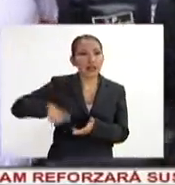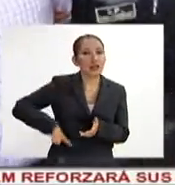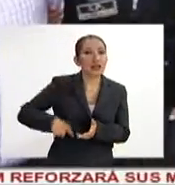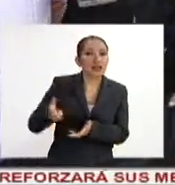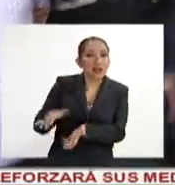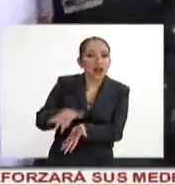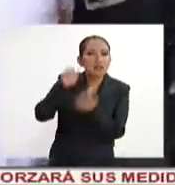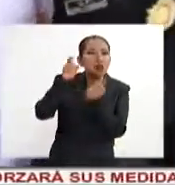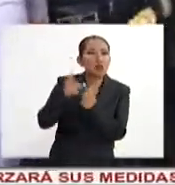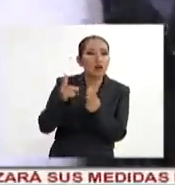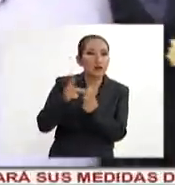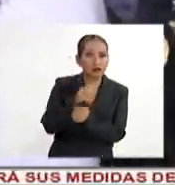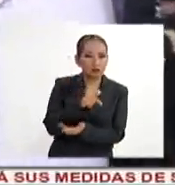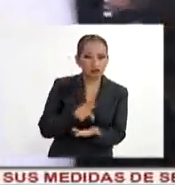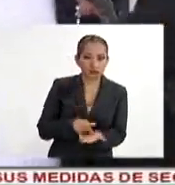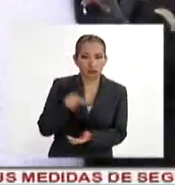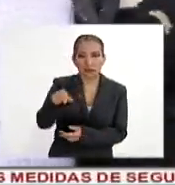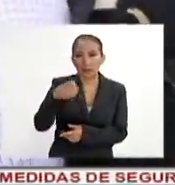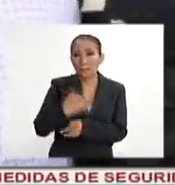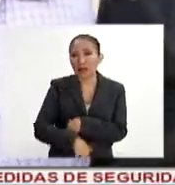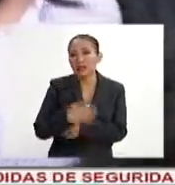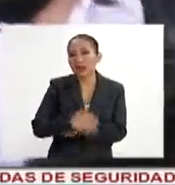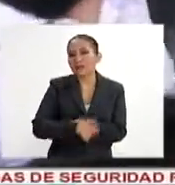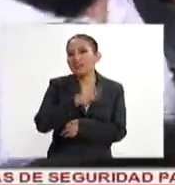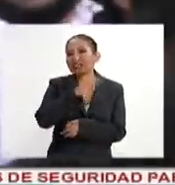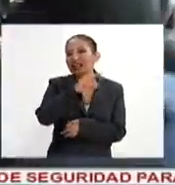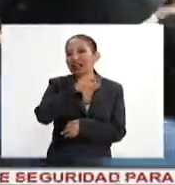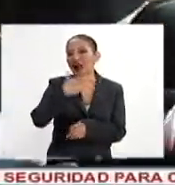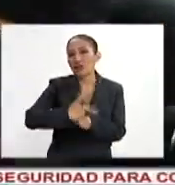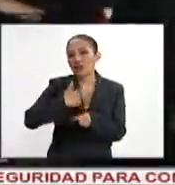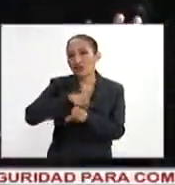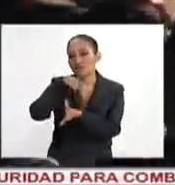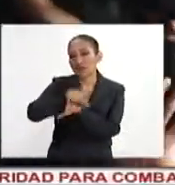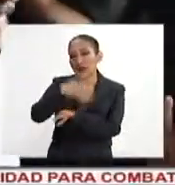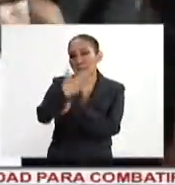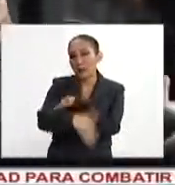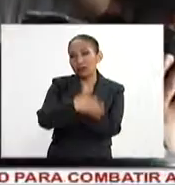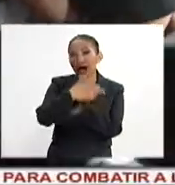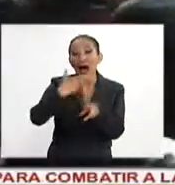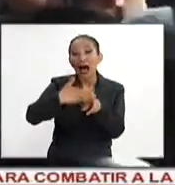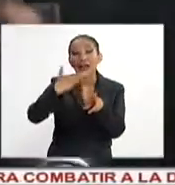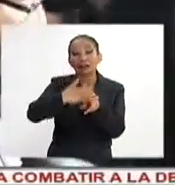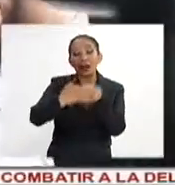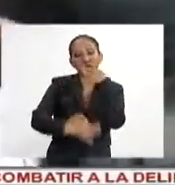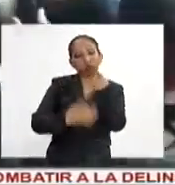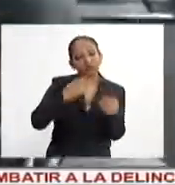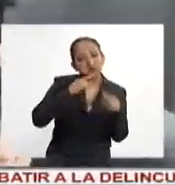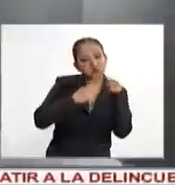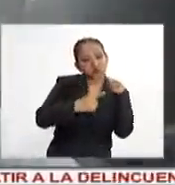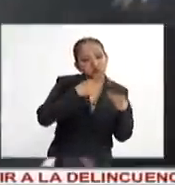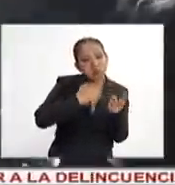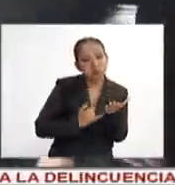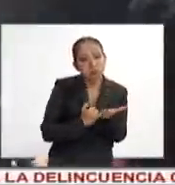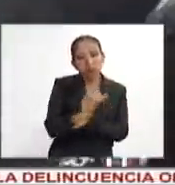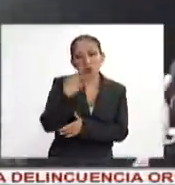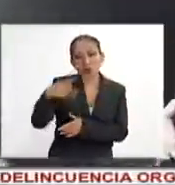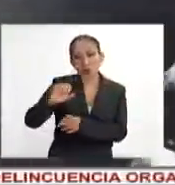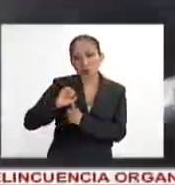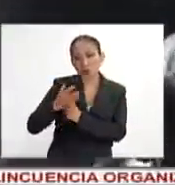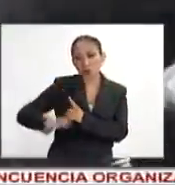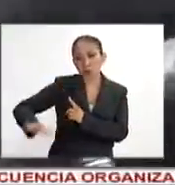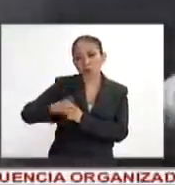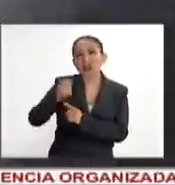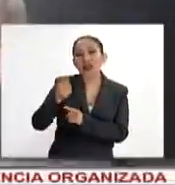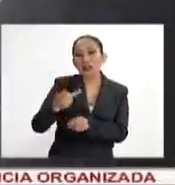procedencia ilícita. Por lo pronto, la Fiscalía de Guatemala ordenó la detención provisional hasta que el tribunal resuelva en forma definitiva su